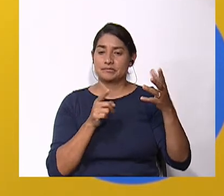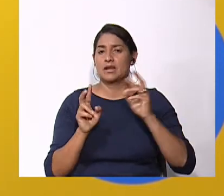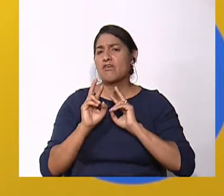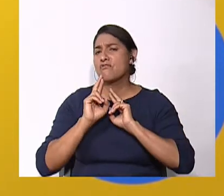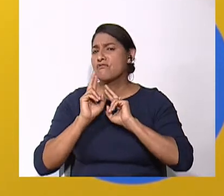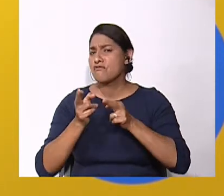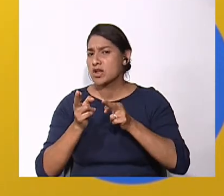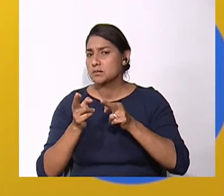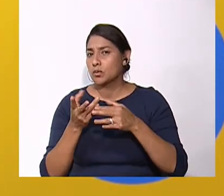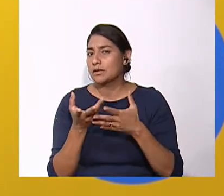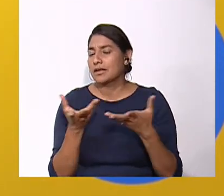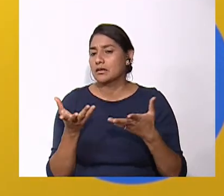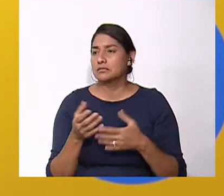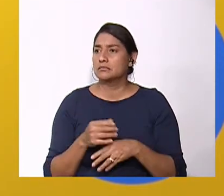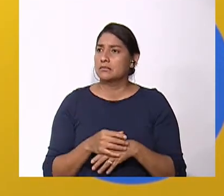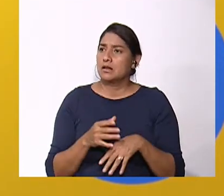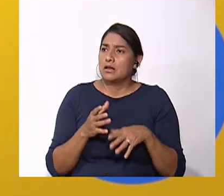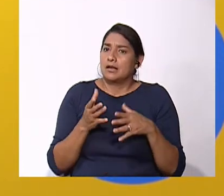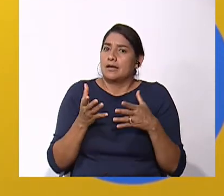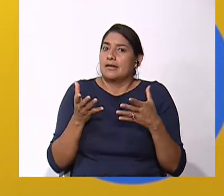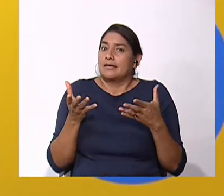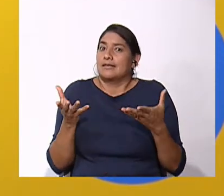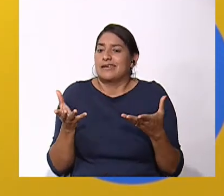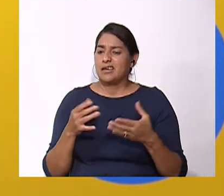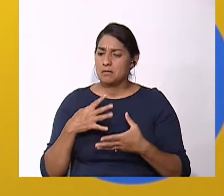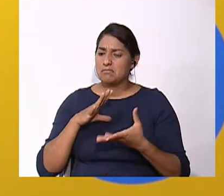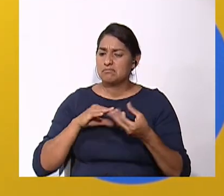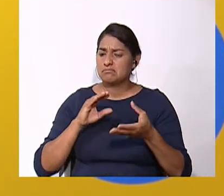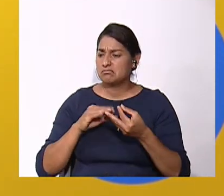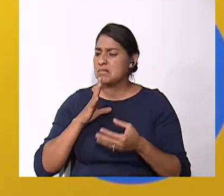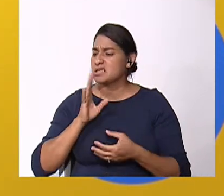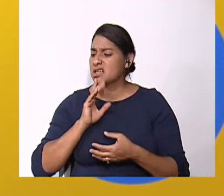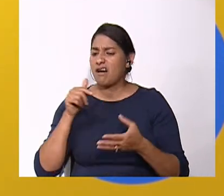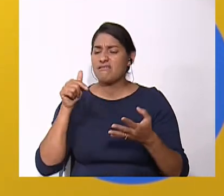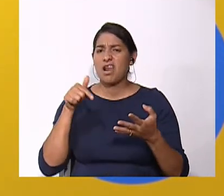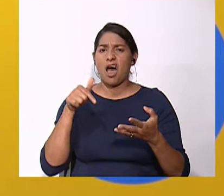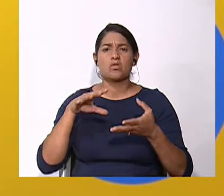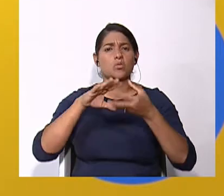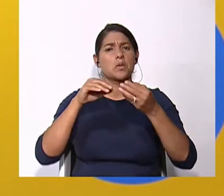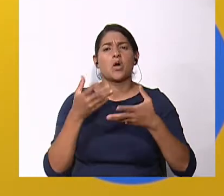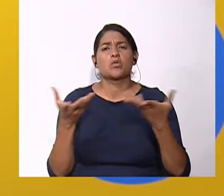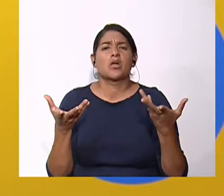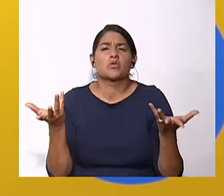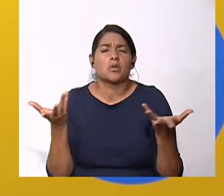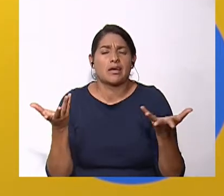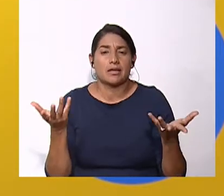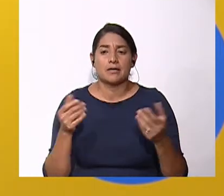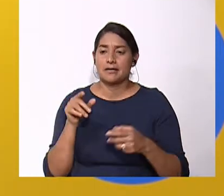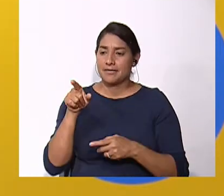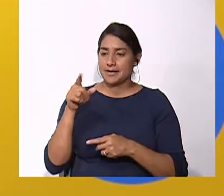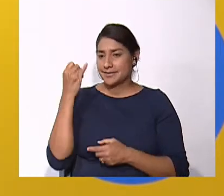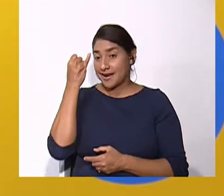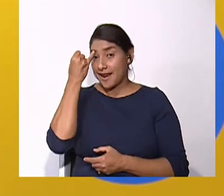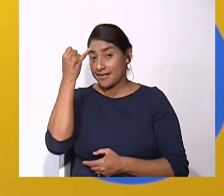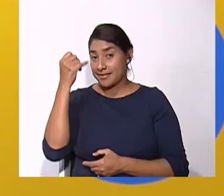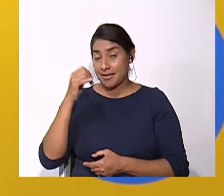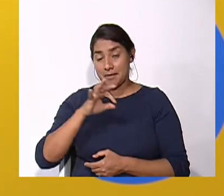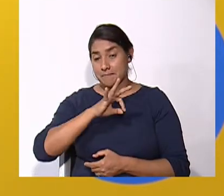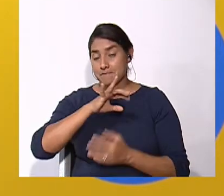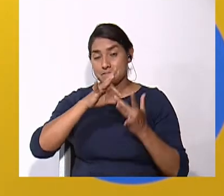Responde más bien a de qué es lo que habla el texto. Esa es la idea